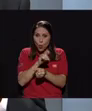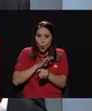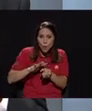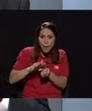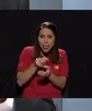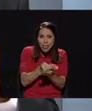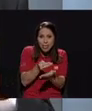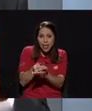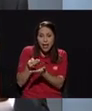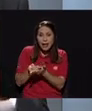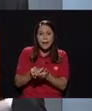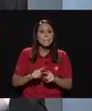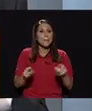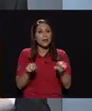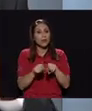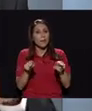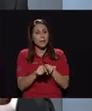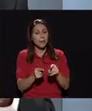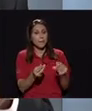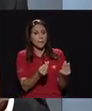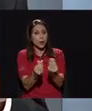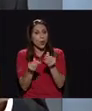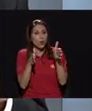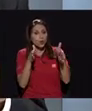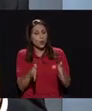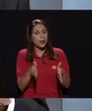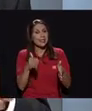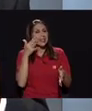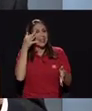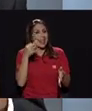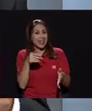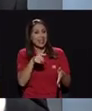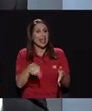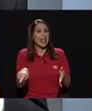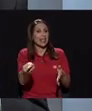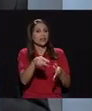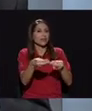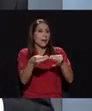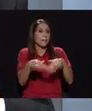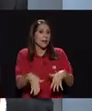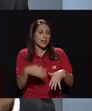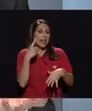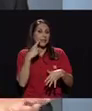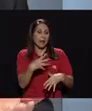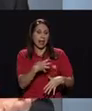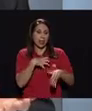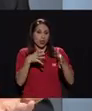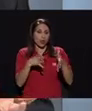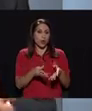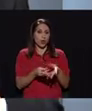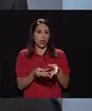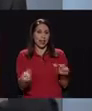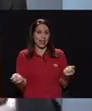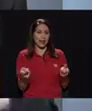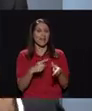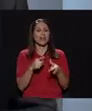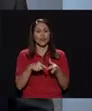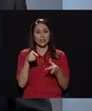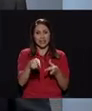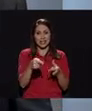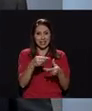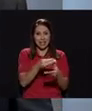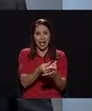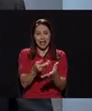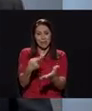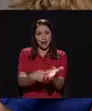al mismo tiempo los productores consideran esto está produciendo pérdidas para el dueño de la tierra. Entonces esa es la parte de